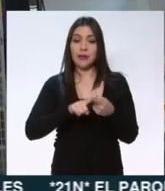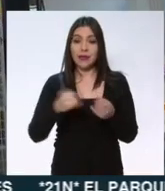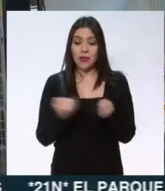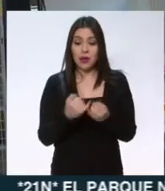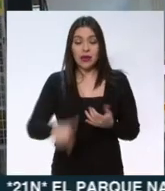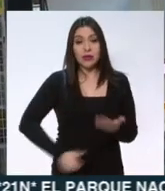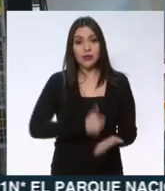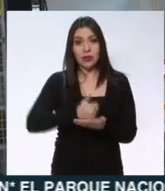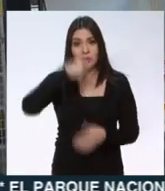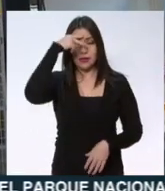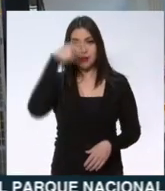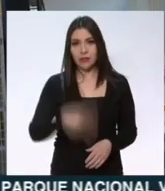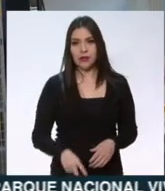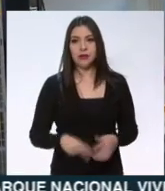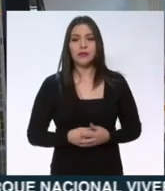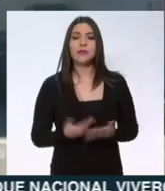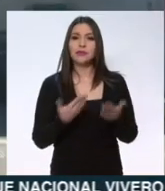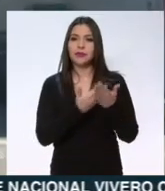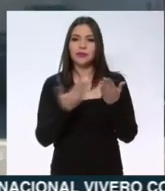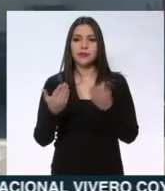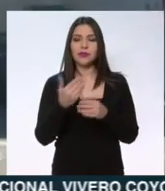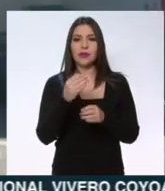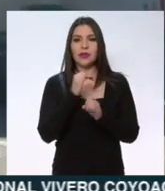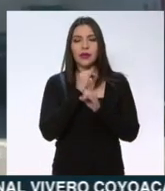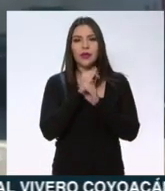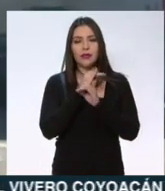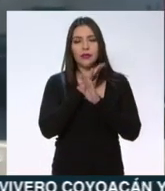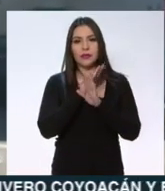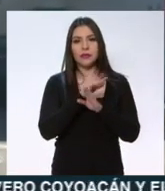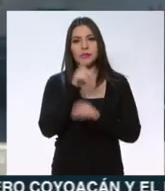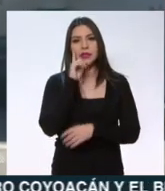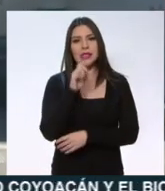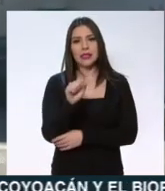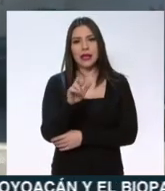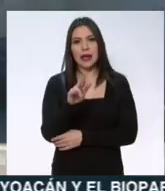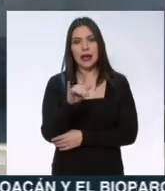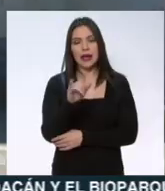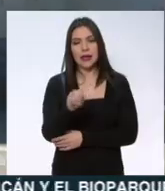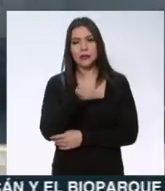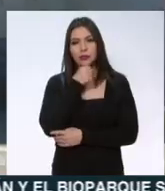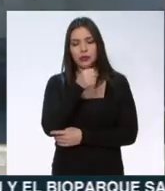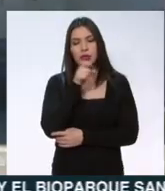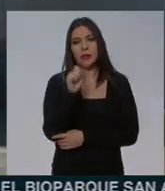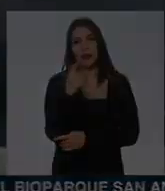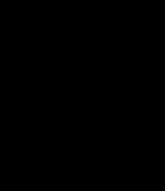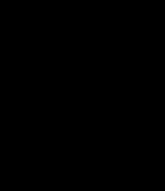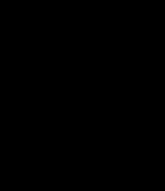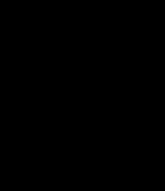México. En las imágenes, Andrés Brito, Saray Mariscal, 21 Noticias.